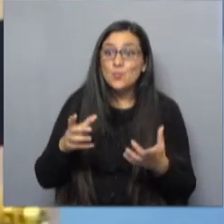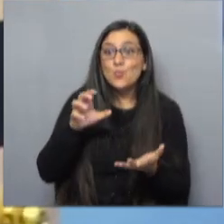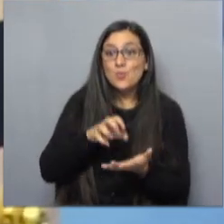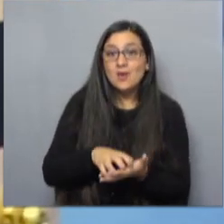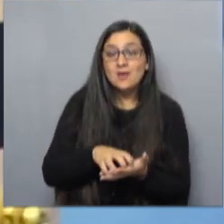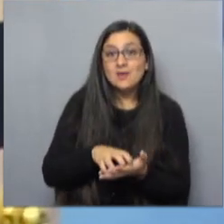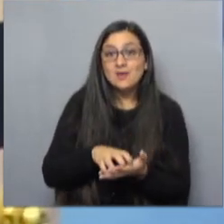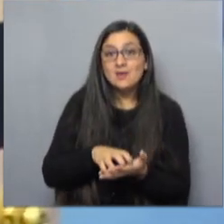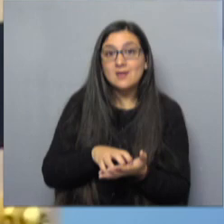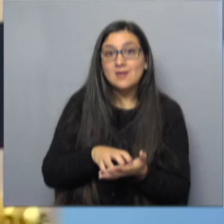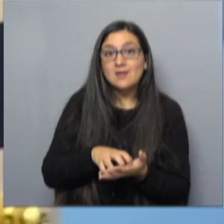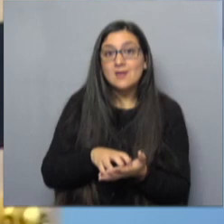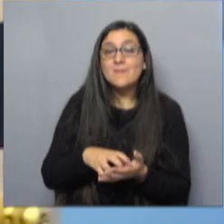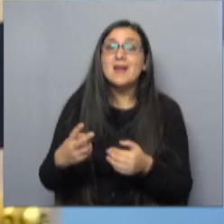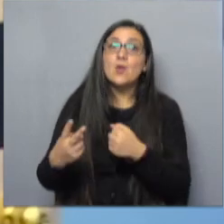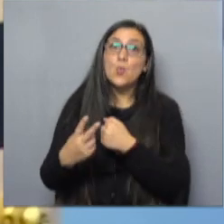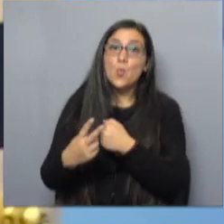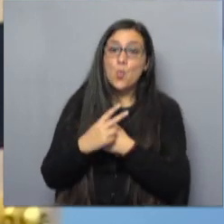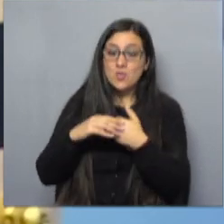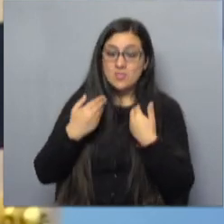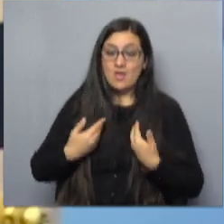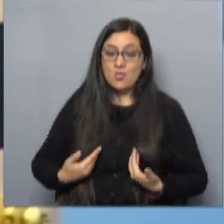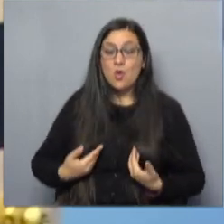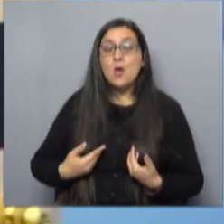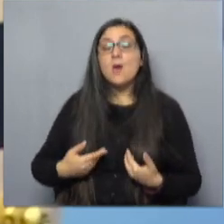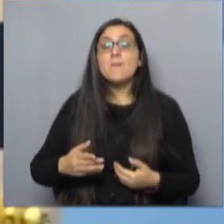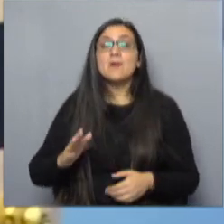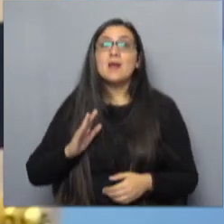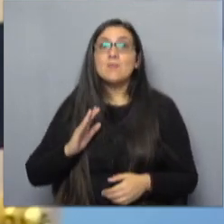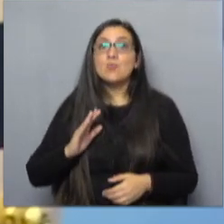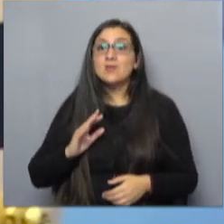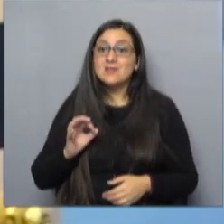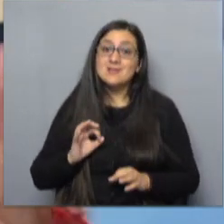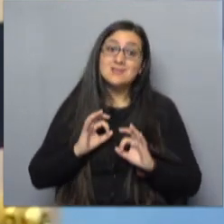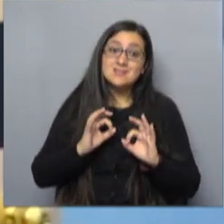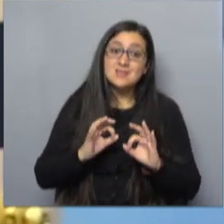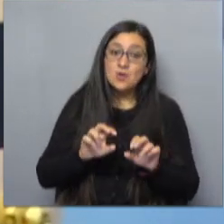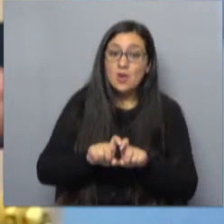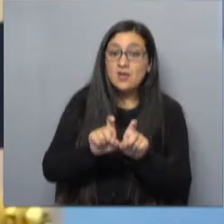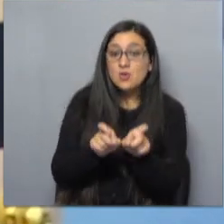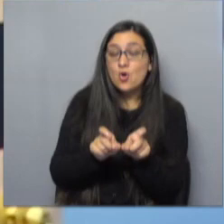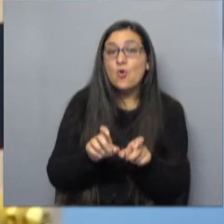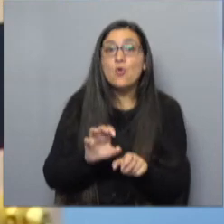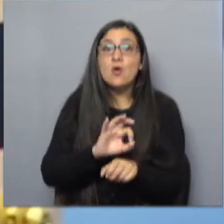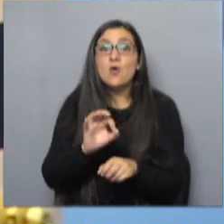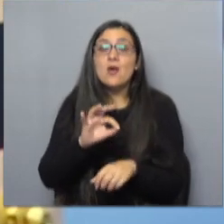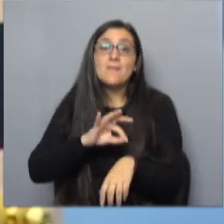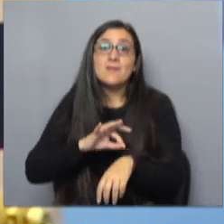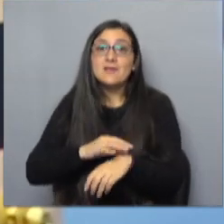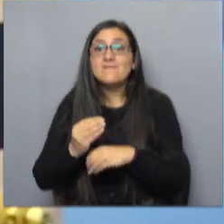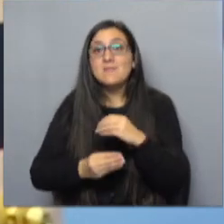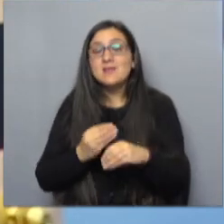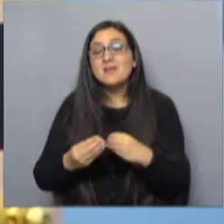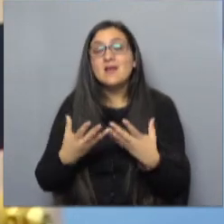espacio para el autocuidado, para las mujeres que se vienen a atender con la ginecóloga, con la partera, con la médica de familia.